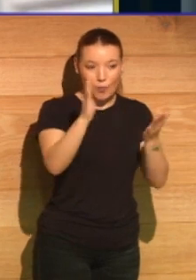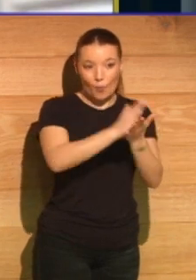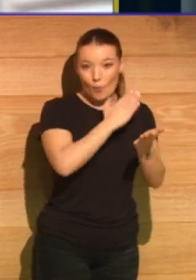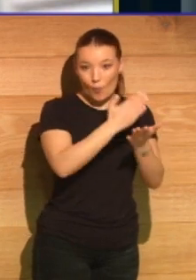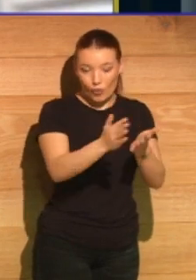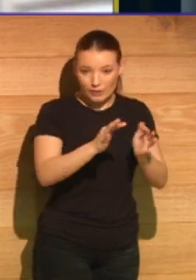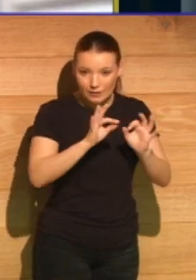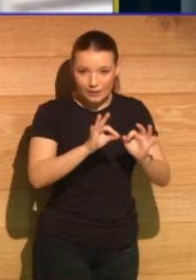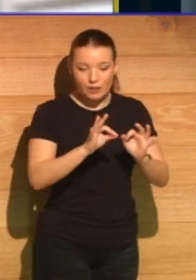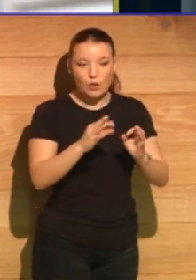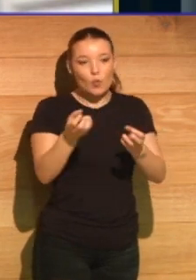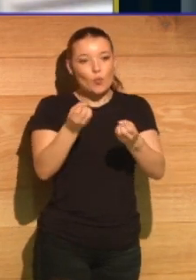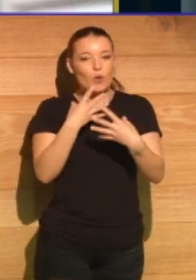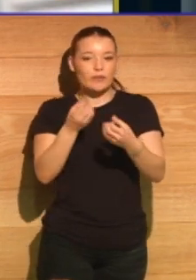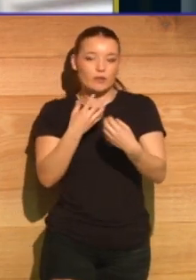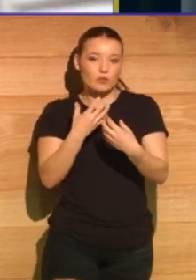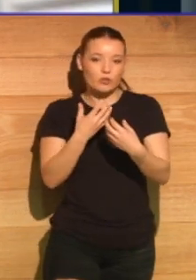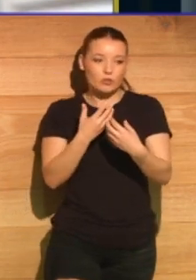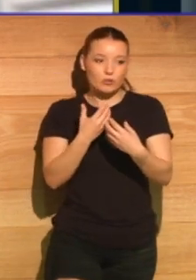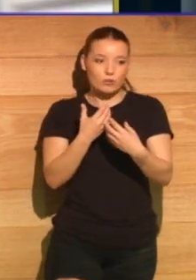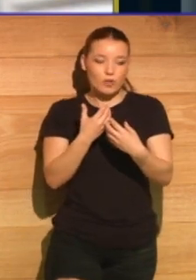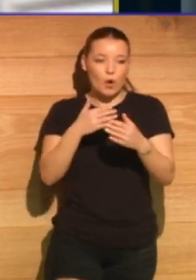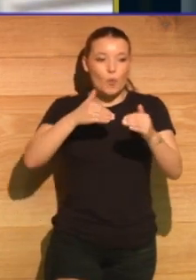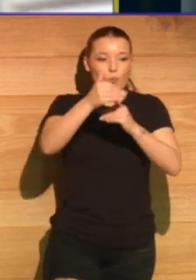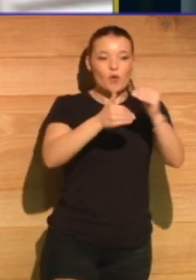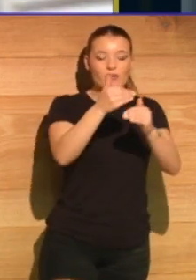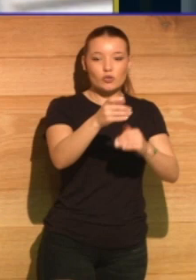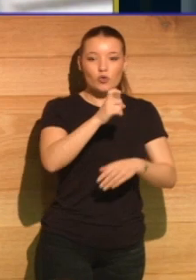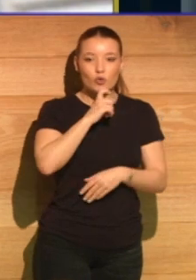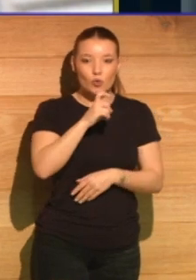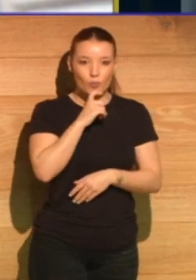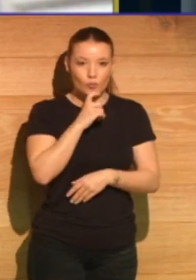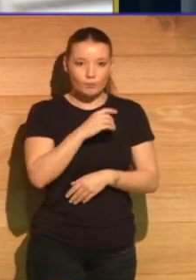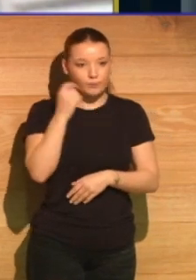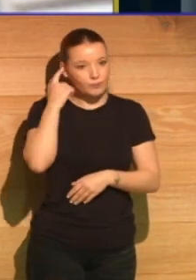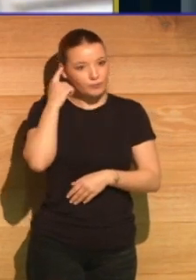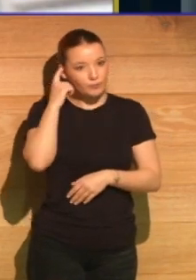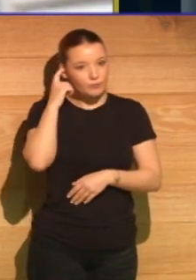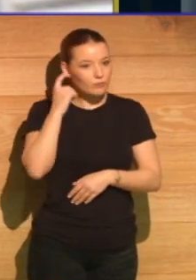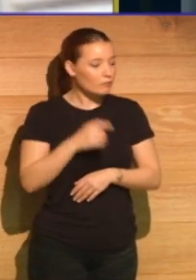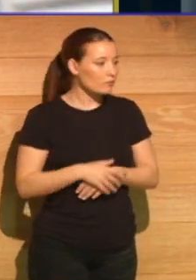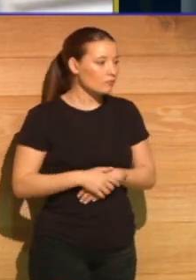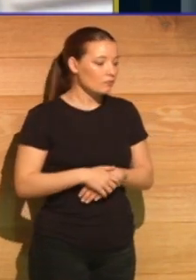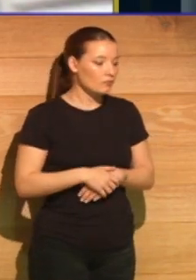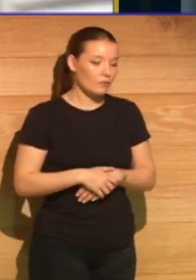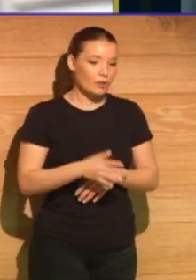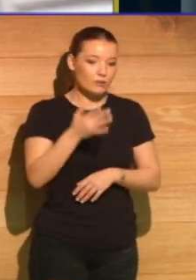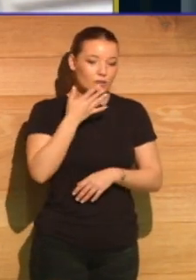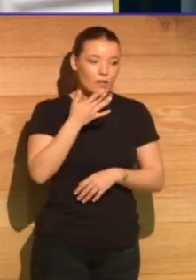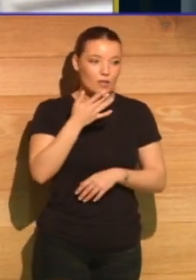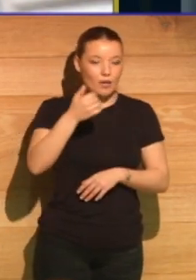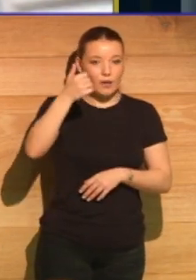gustaría que nos comentaras un poco cómo ha sido ese proceso, cómo lo ves tú, si existen esos prejuicios, ¿no?